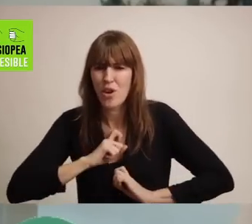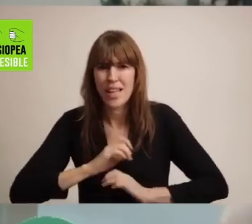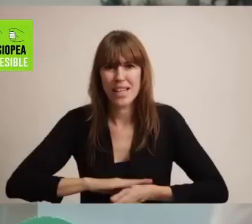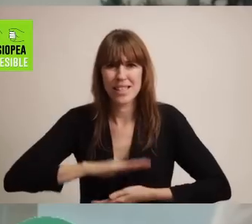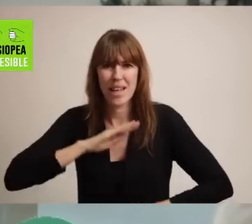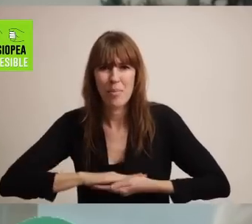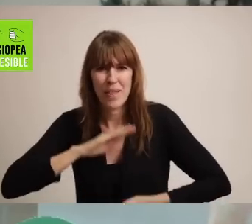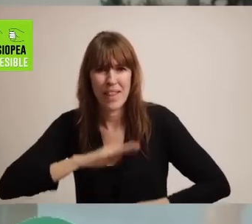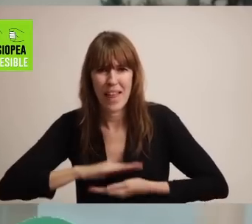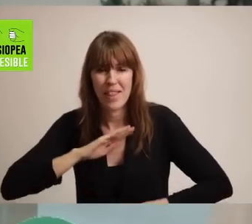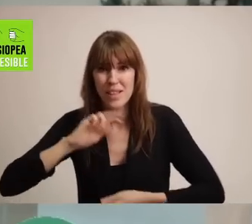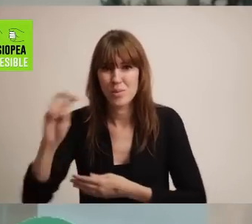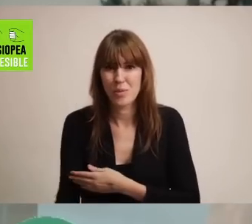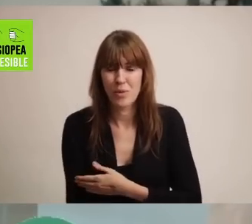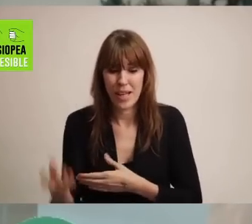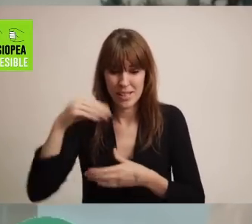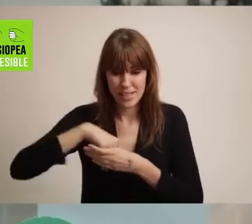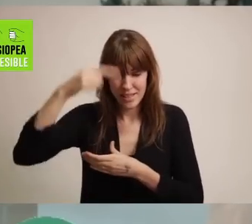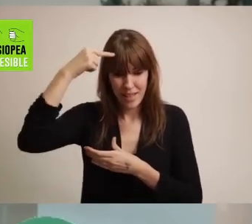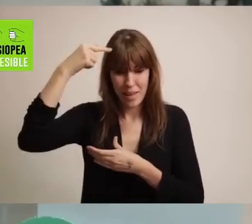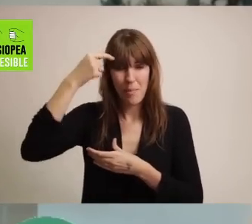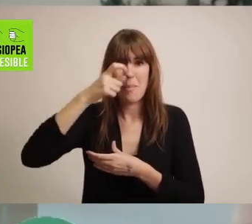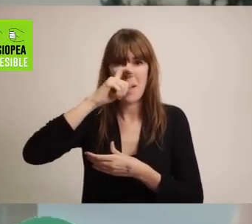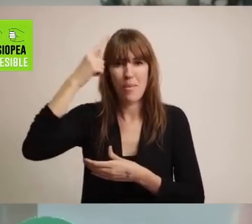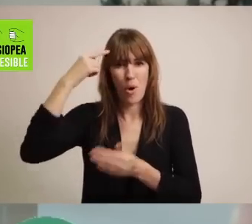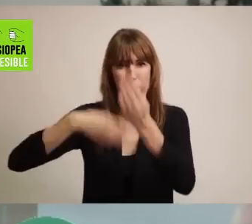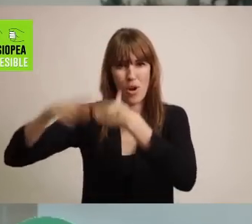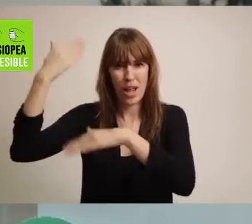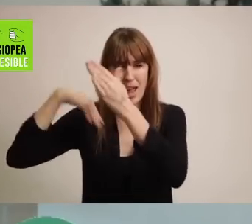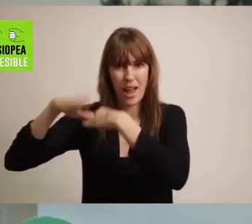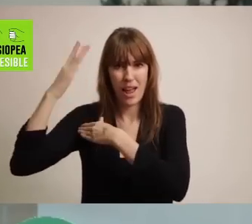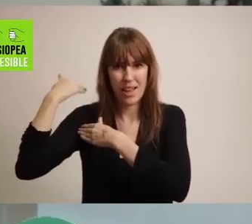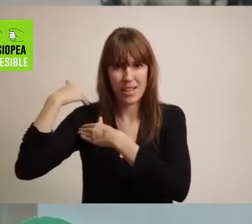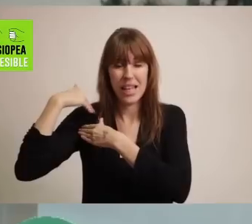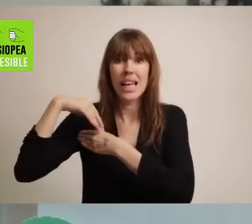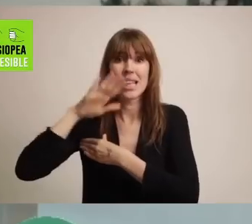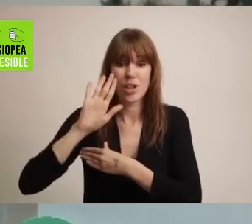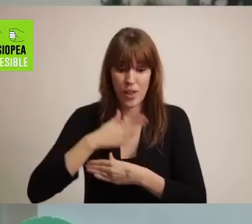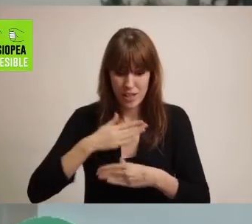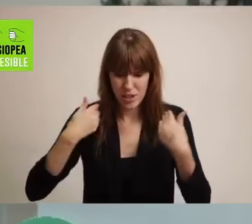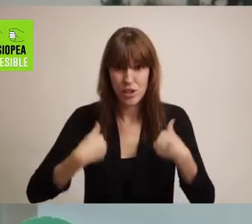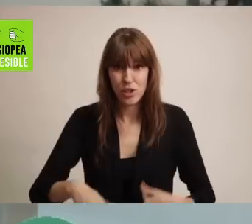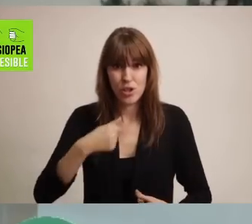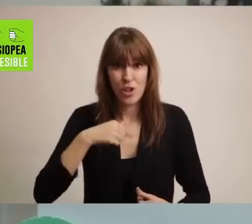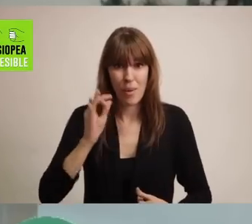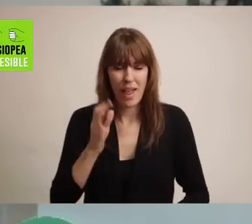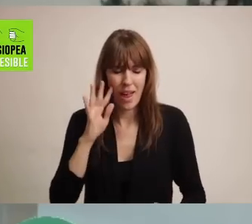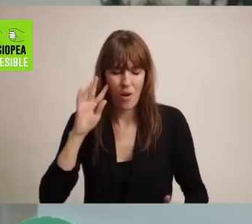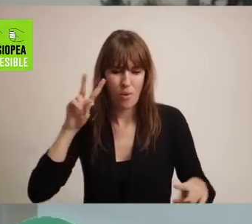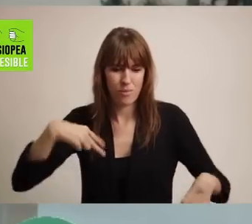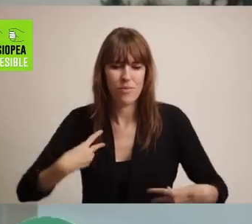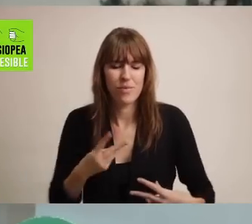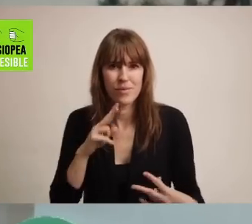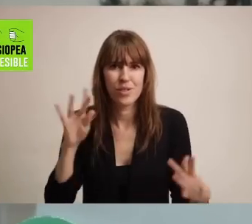capacidades innatas en nuestra memoria ancestral. Solamente conectando con nuestro verdadero yo,